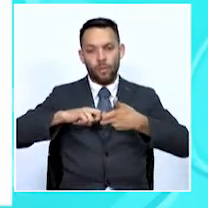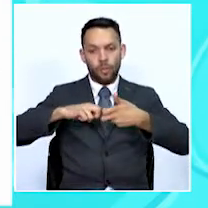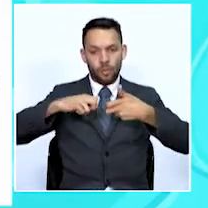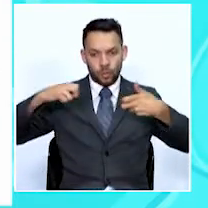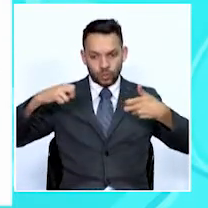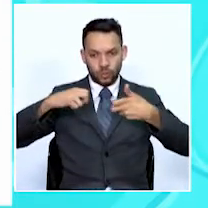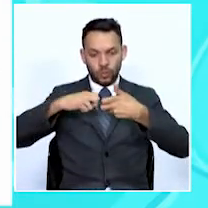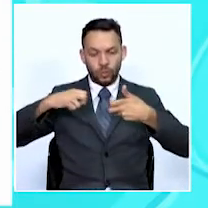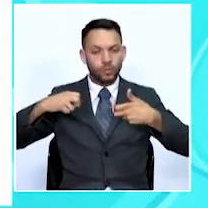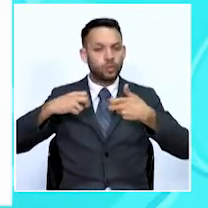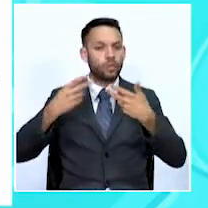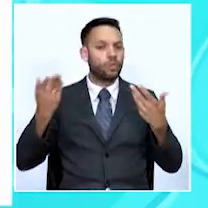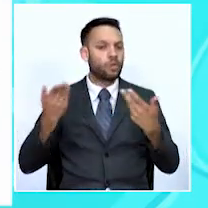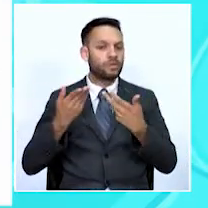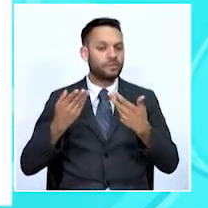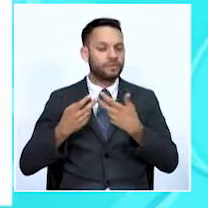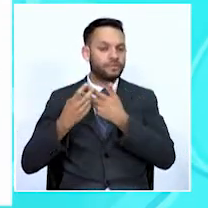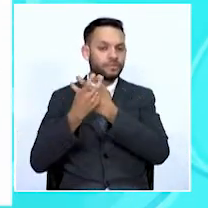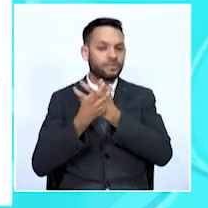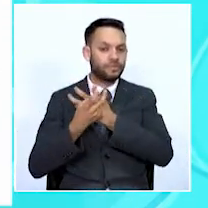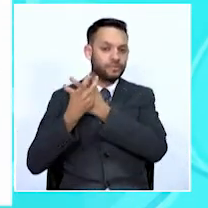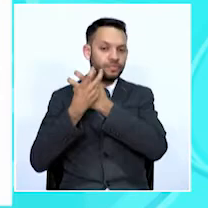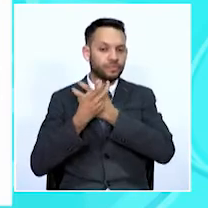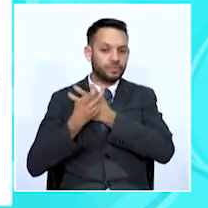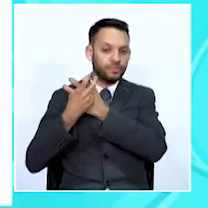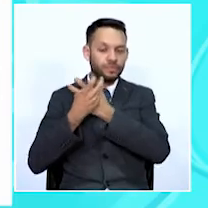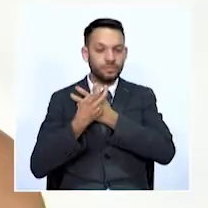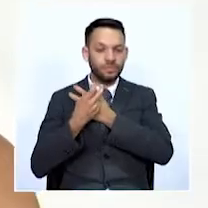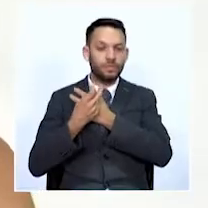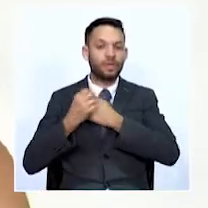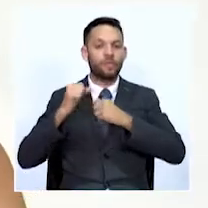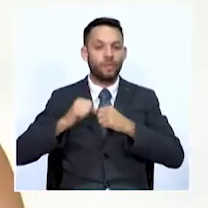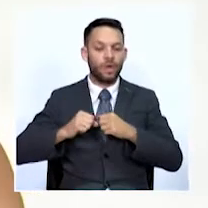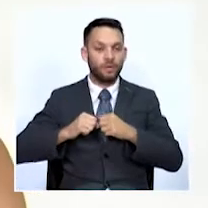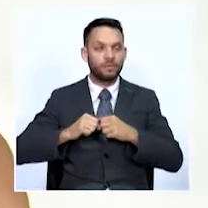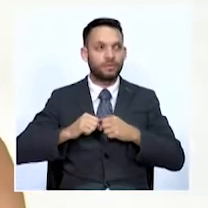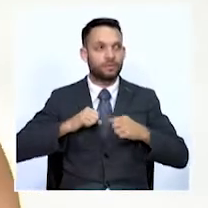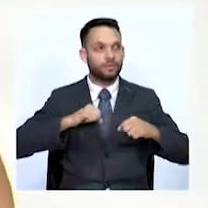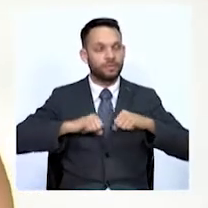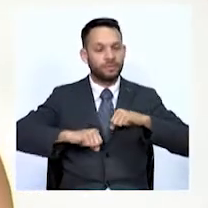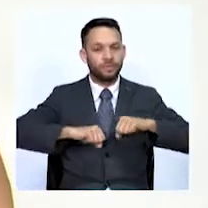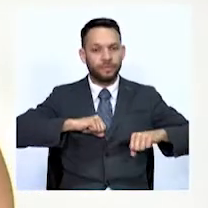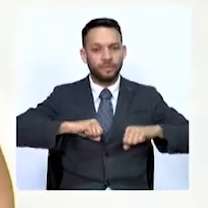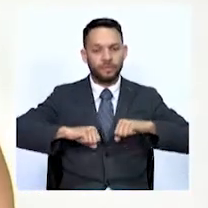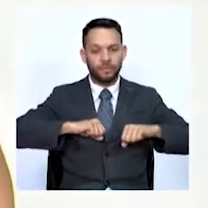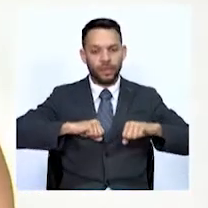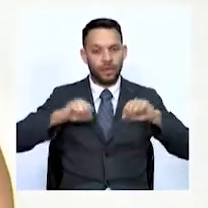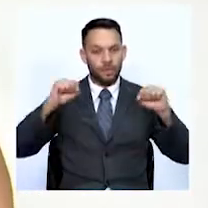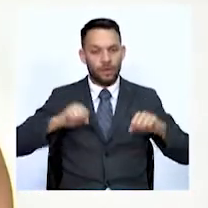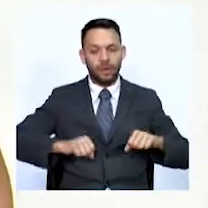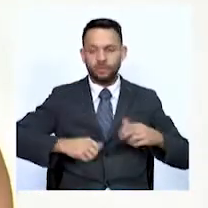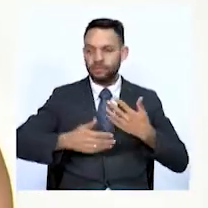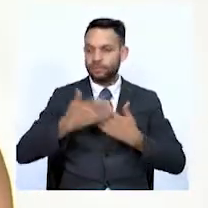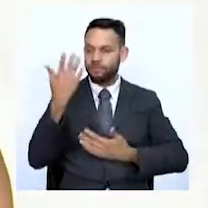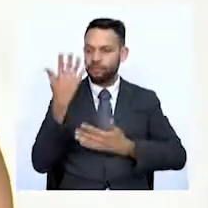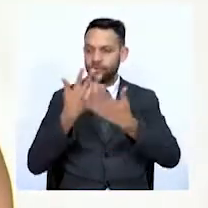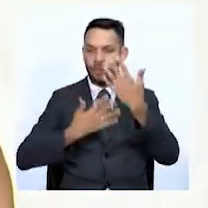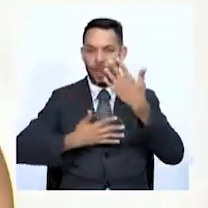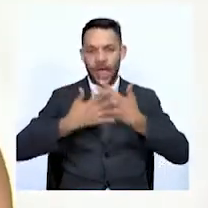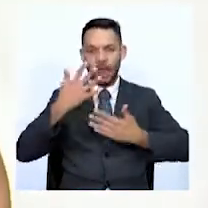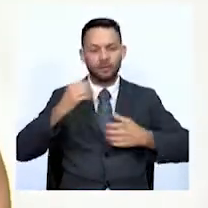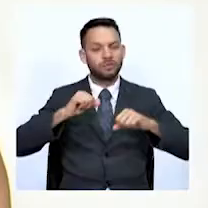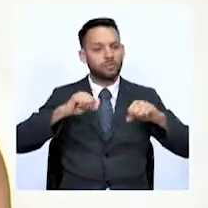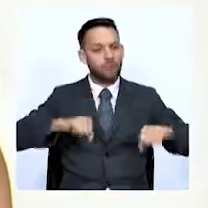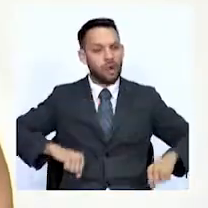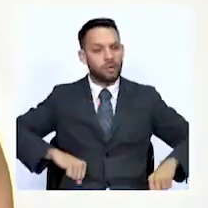nuestro hombro, ¿sí? Que lo que hacen es permitir rodar o hacer unos giros o ciertos movimientos. Son